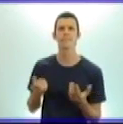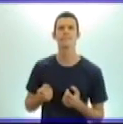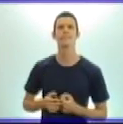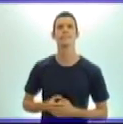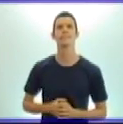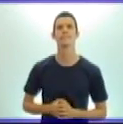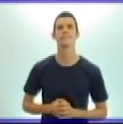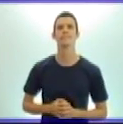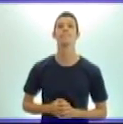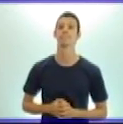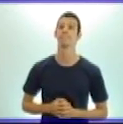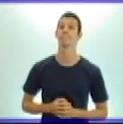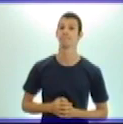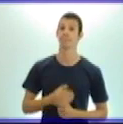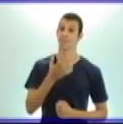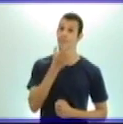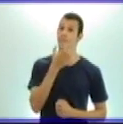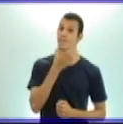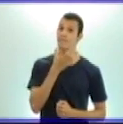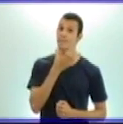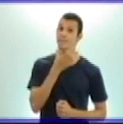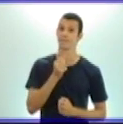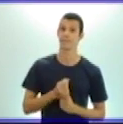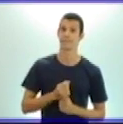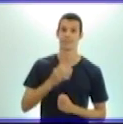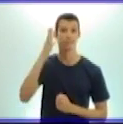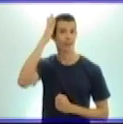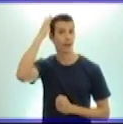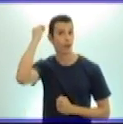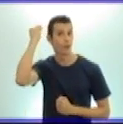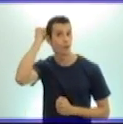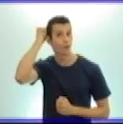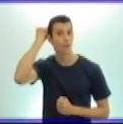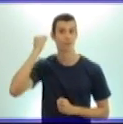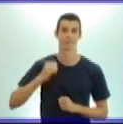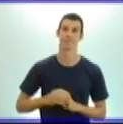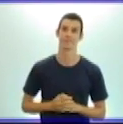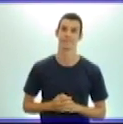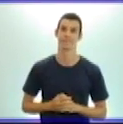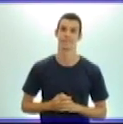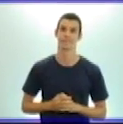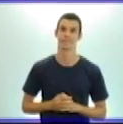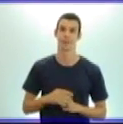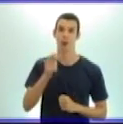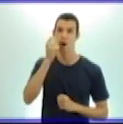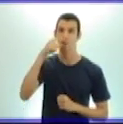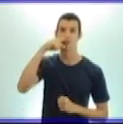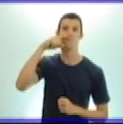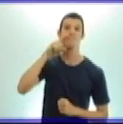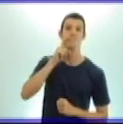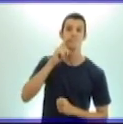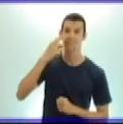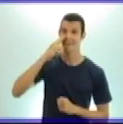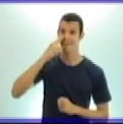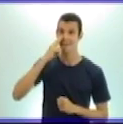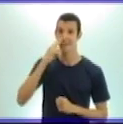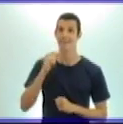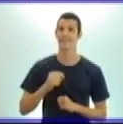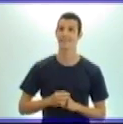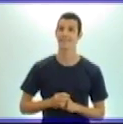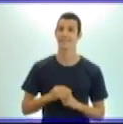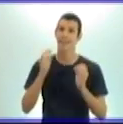pensar en Fidel Castro Ruz, Raúl Castro Ruz, Juan Almeida Bosque,